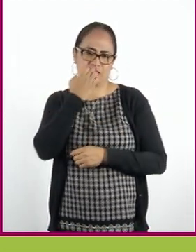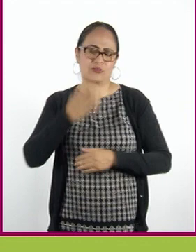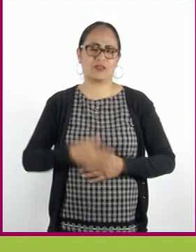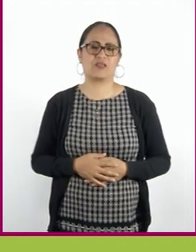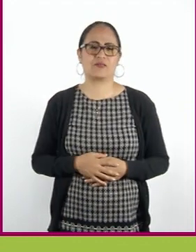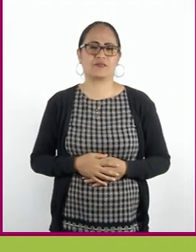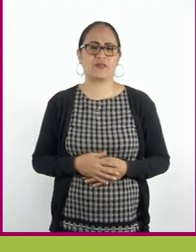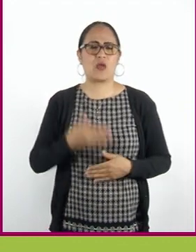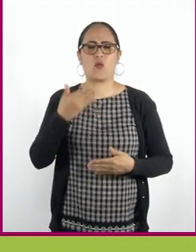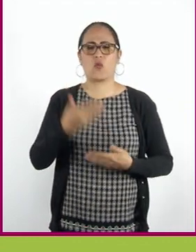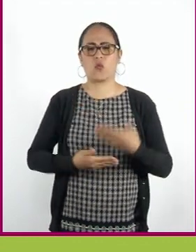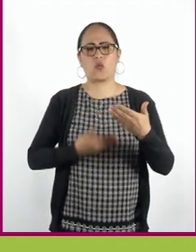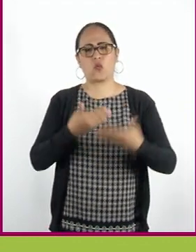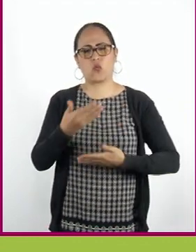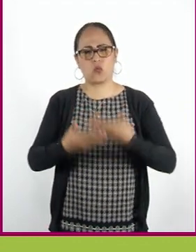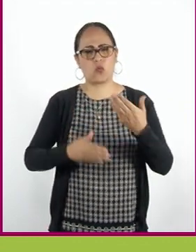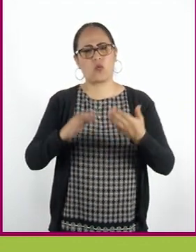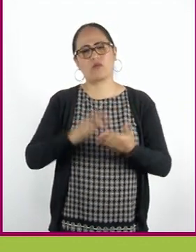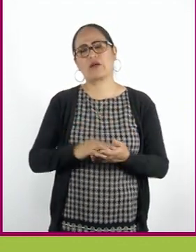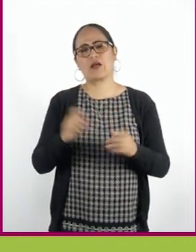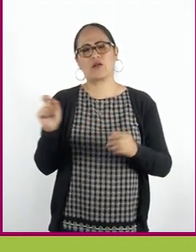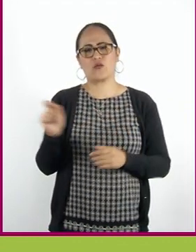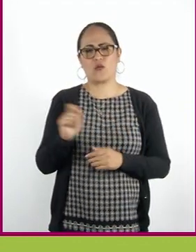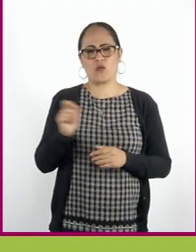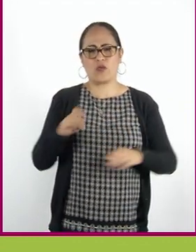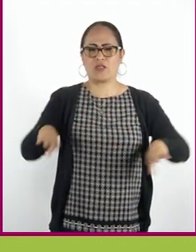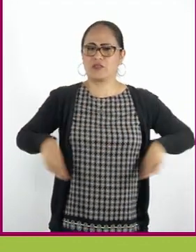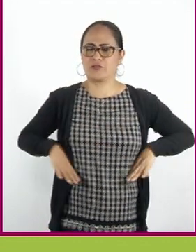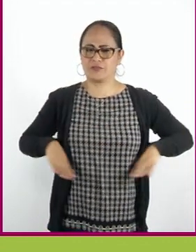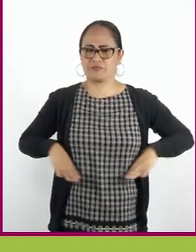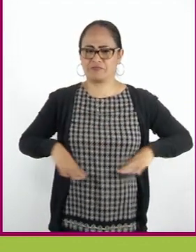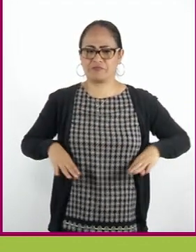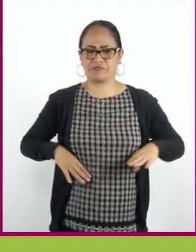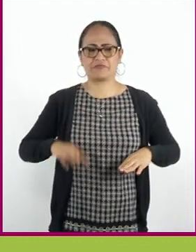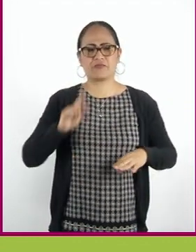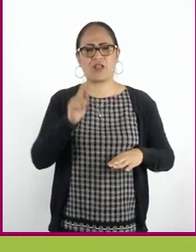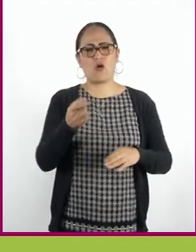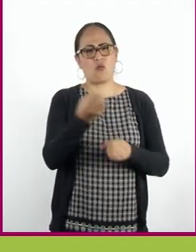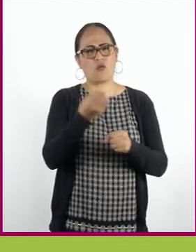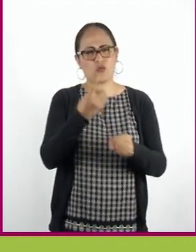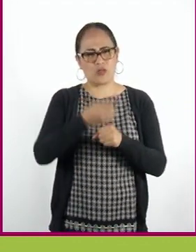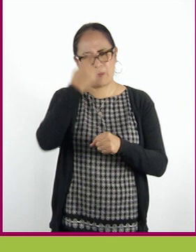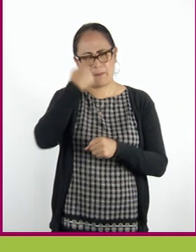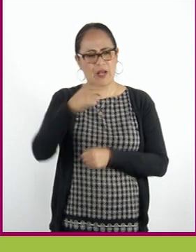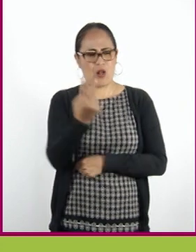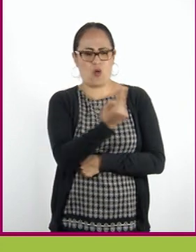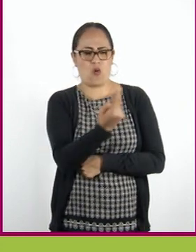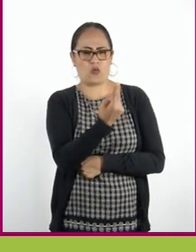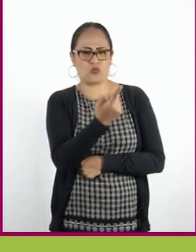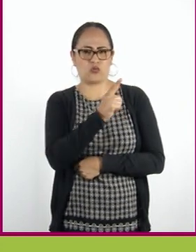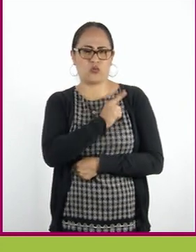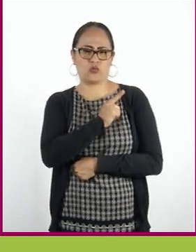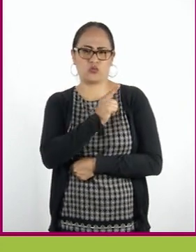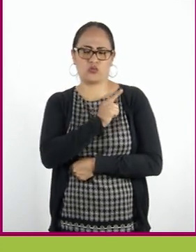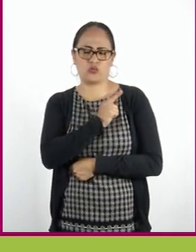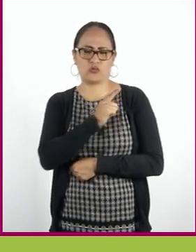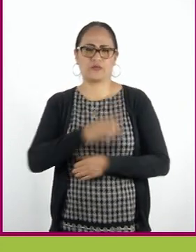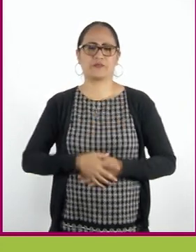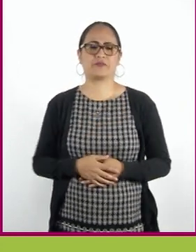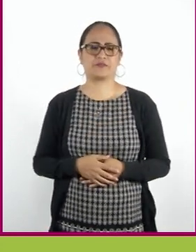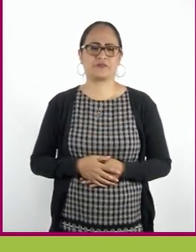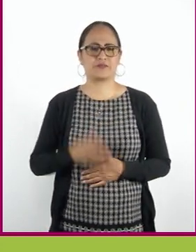Conforme evoluciona la relación, la pareja buscará oportunidades para estar a solas. En esta etapa,